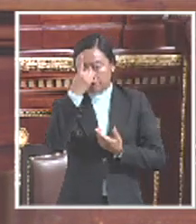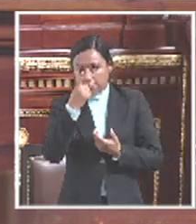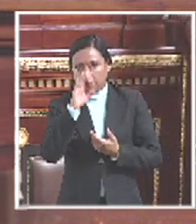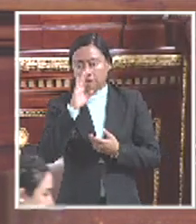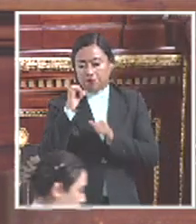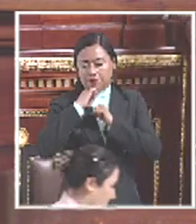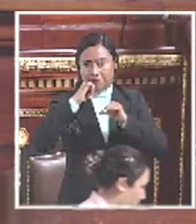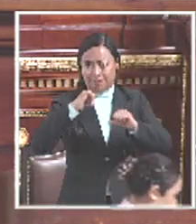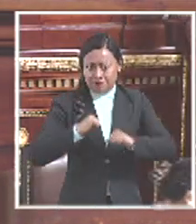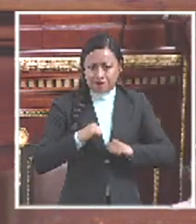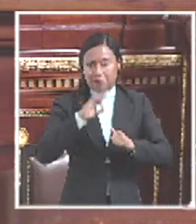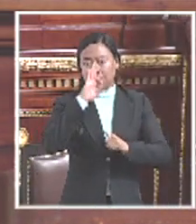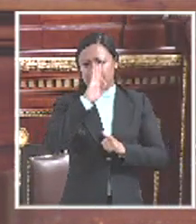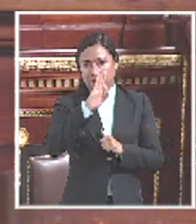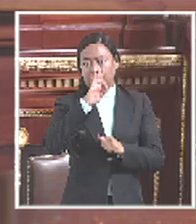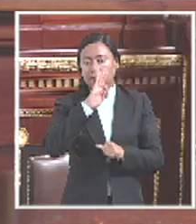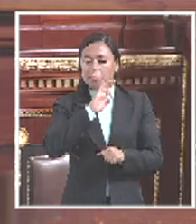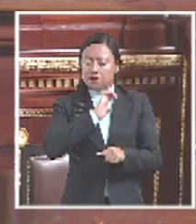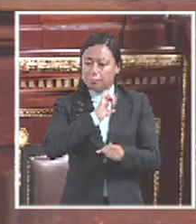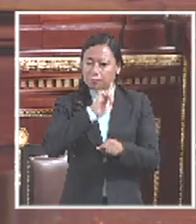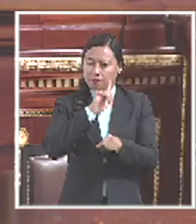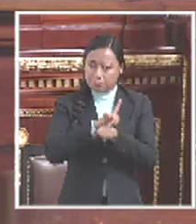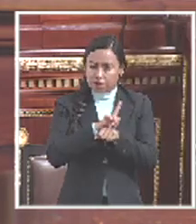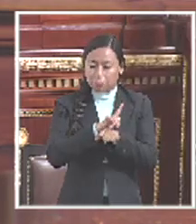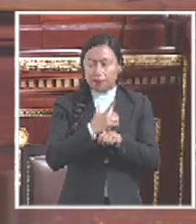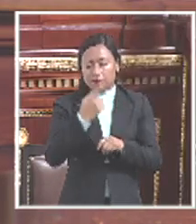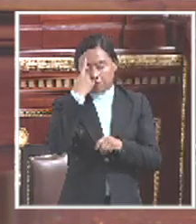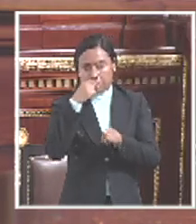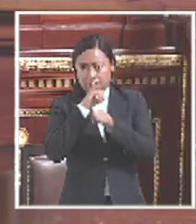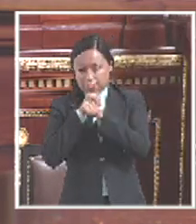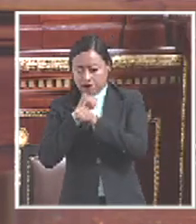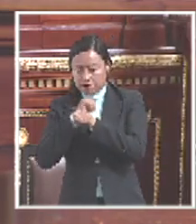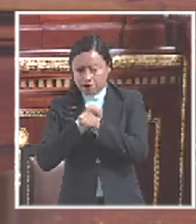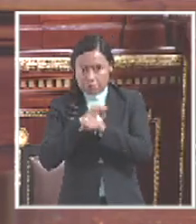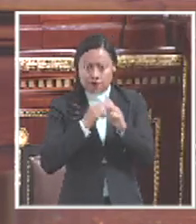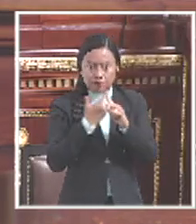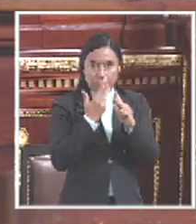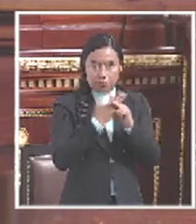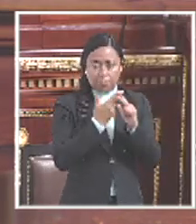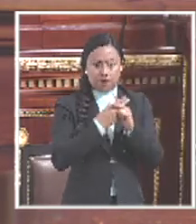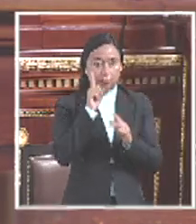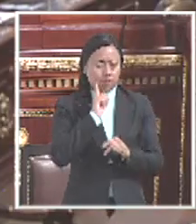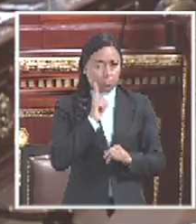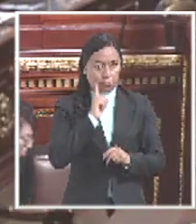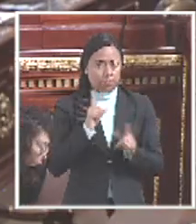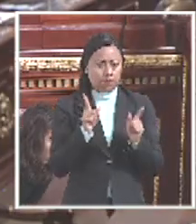Fiscalía Especializada para la Investigación del Delito de Feminicidio. Es cuanto, diputada presidenta.